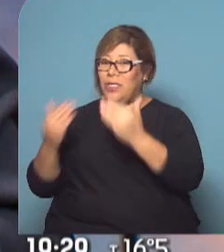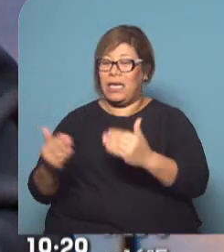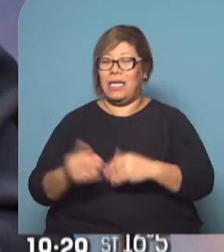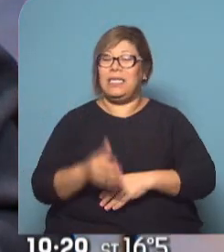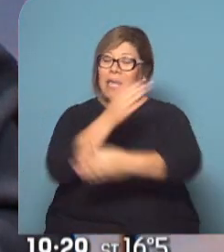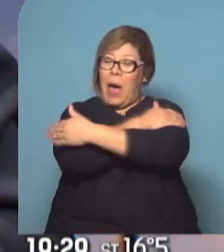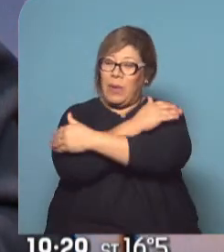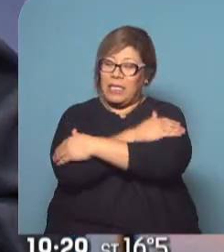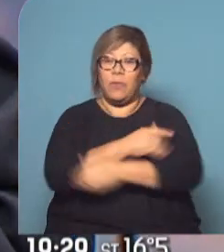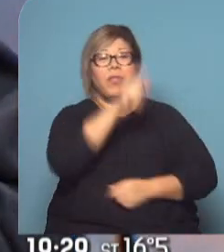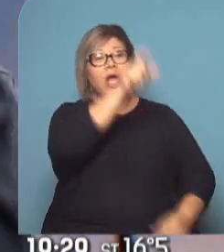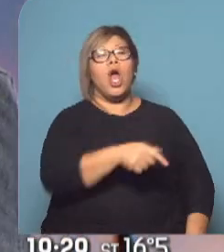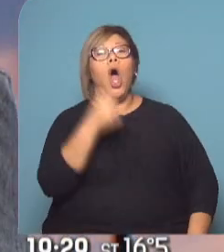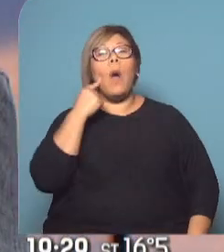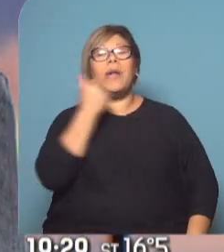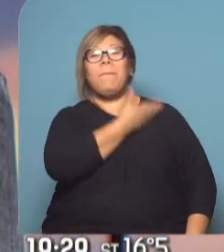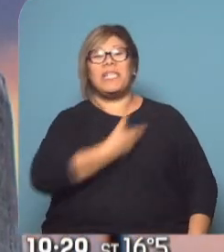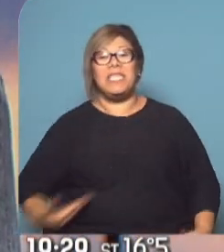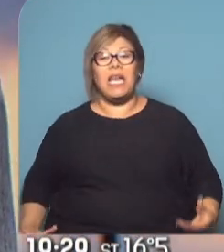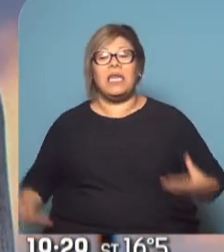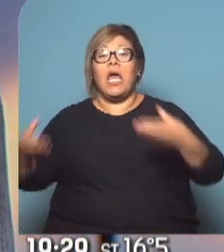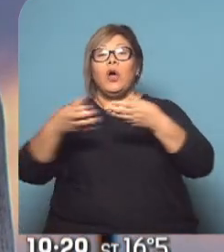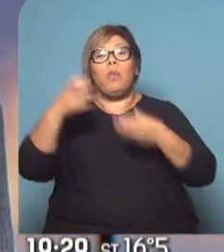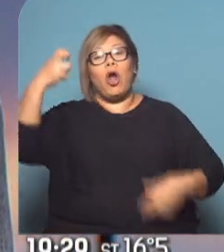olivares es el presidente de la unión cívica radical de la rioja seguimos en el noticiero central